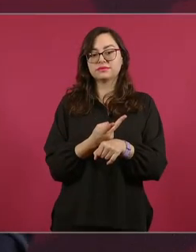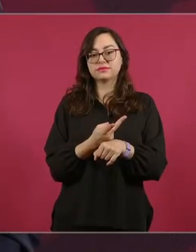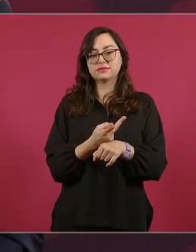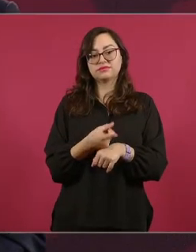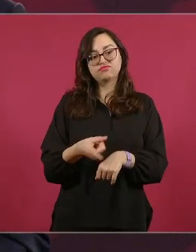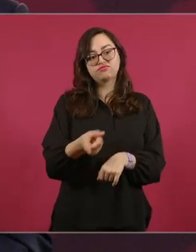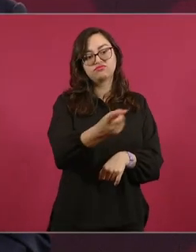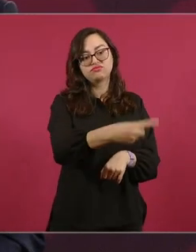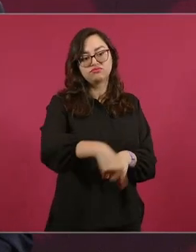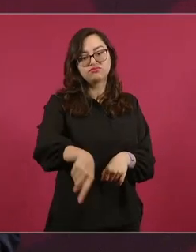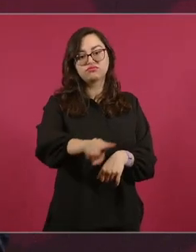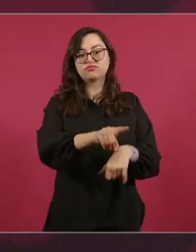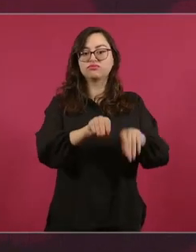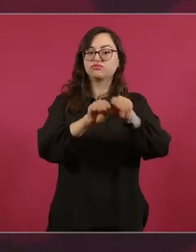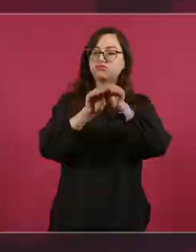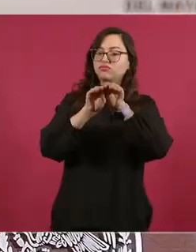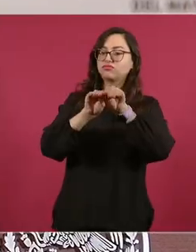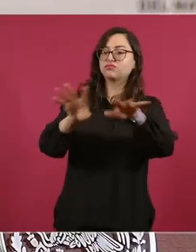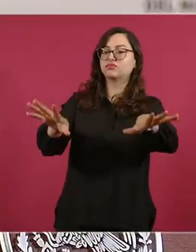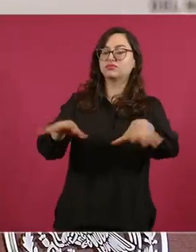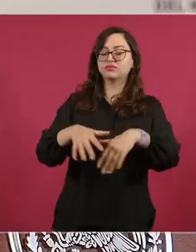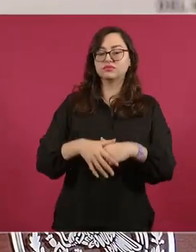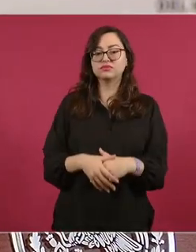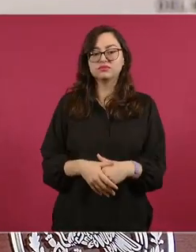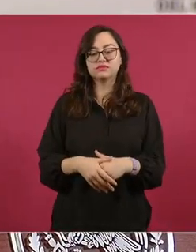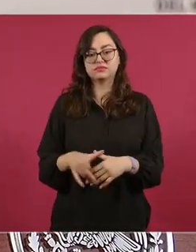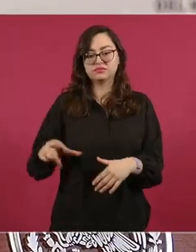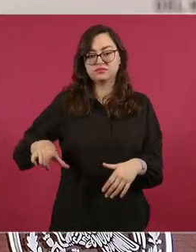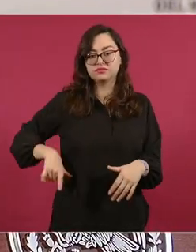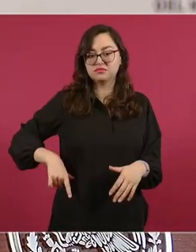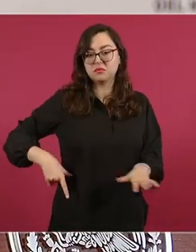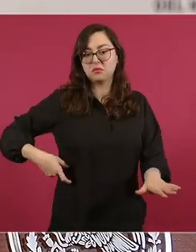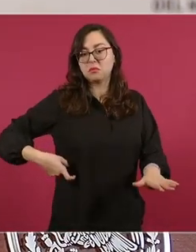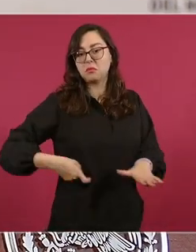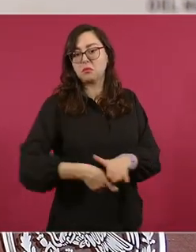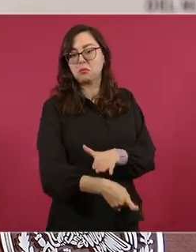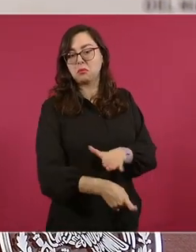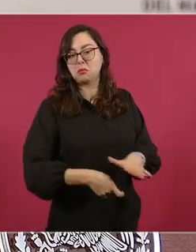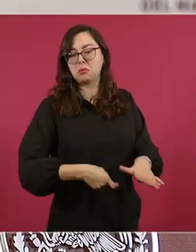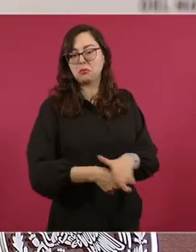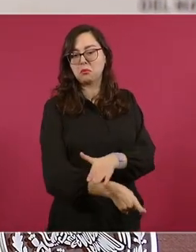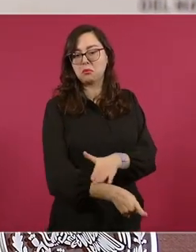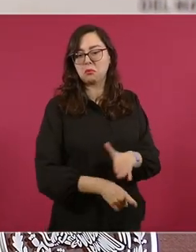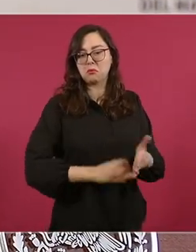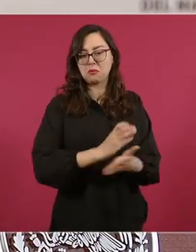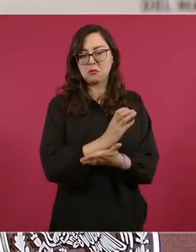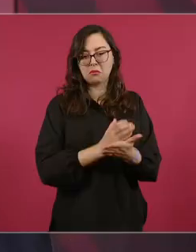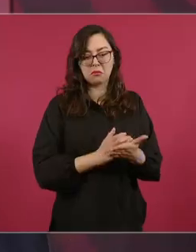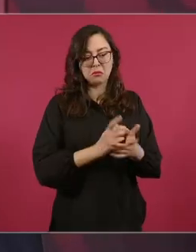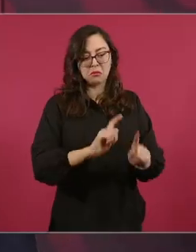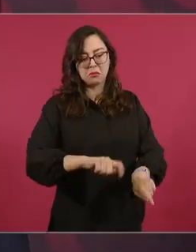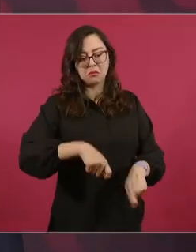ya no es el sobre, ya no es el chayote, ya no es el contrato de publicidad,